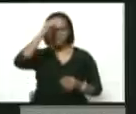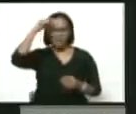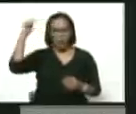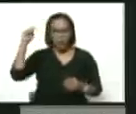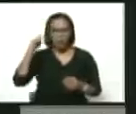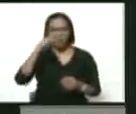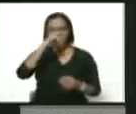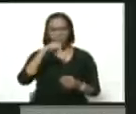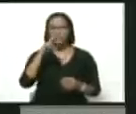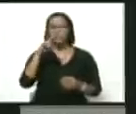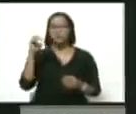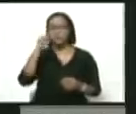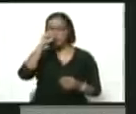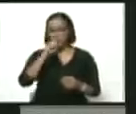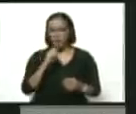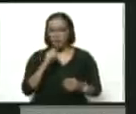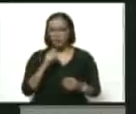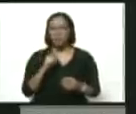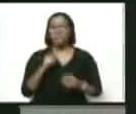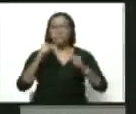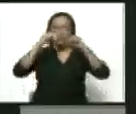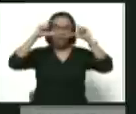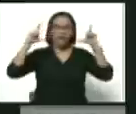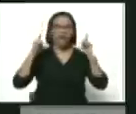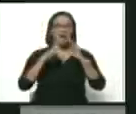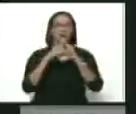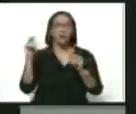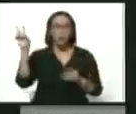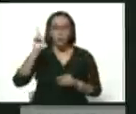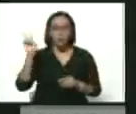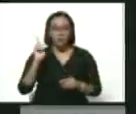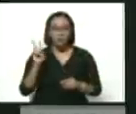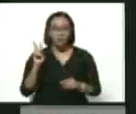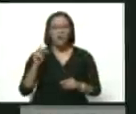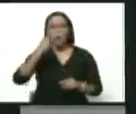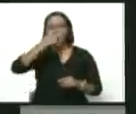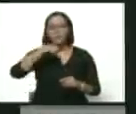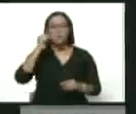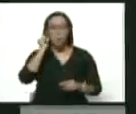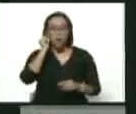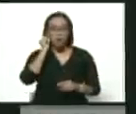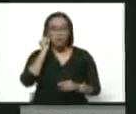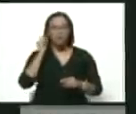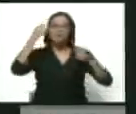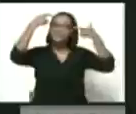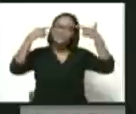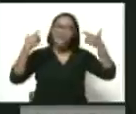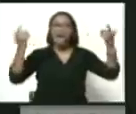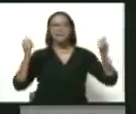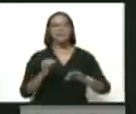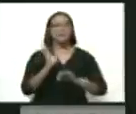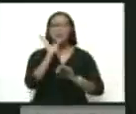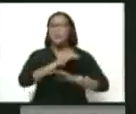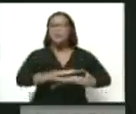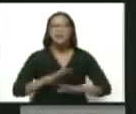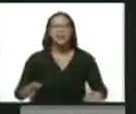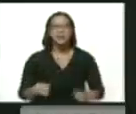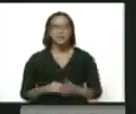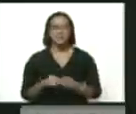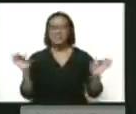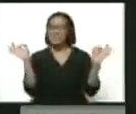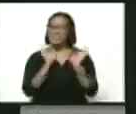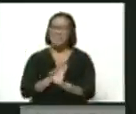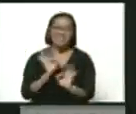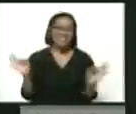ciclo bicentenario y nos abre los ojos a todos los venezolanos y a todas las venezolanas, es Chávez, más nadie. Pero es que nadie es